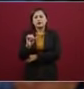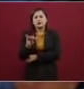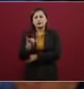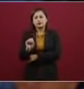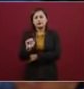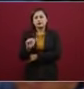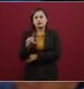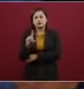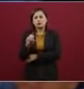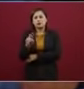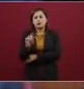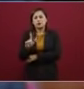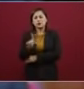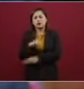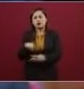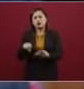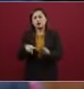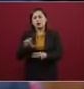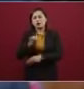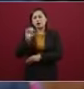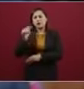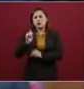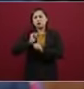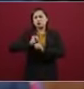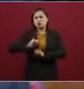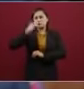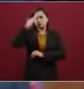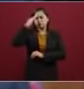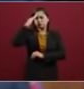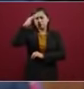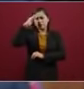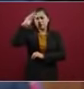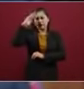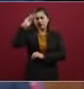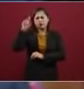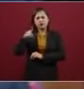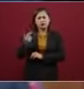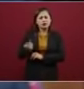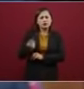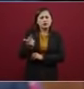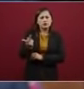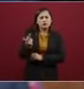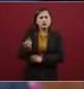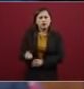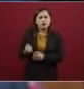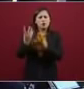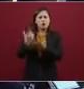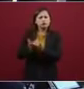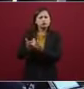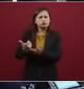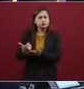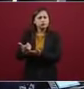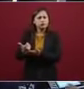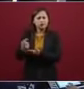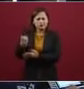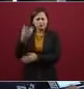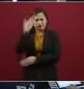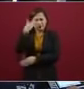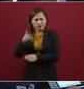el caso del titular también almirante de Marina, ¿cuánto están ganando y si tienen el dato de cuánto ganaban sus antecesores?